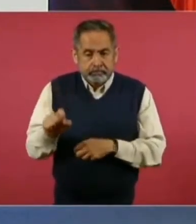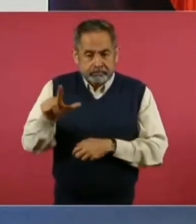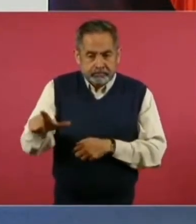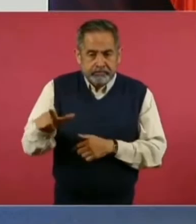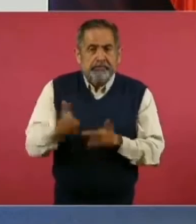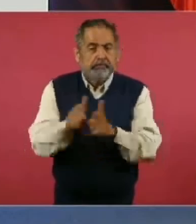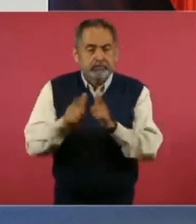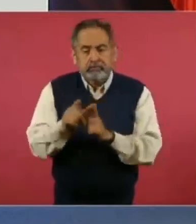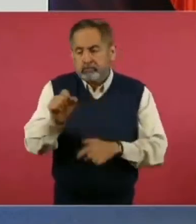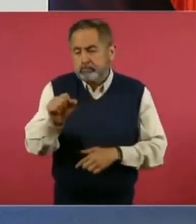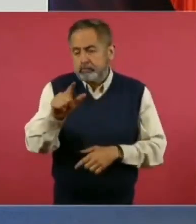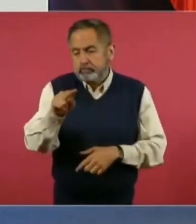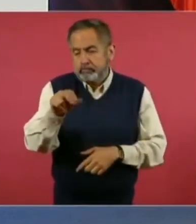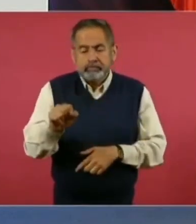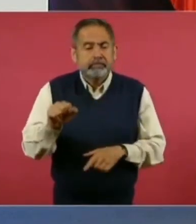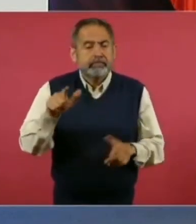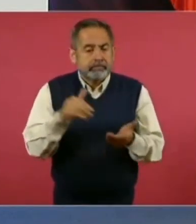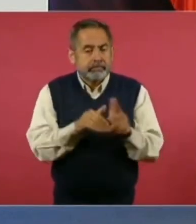7,827. Grupo Salinas,